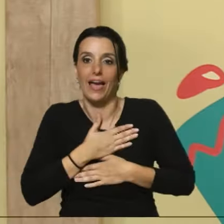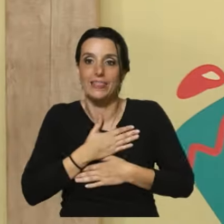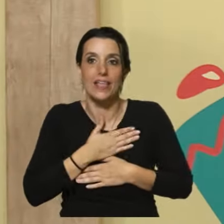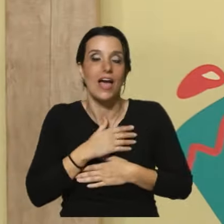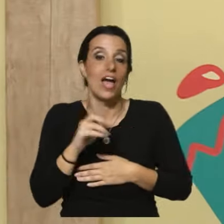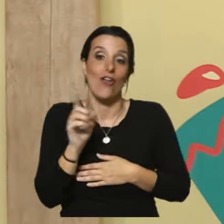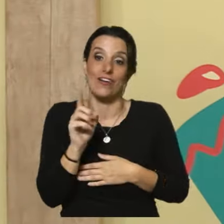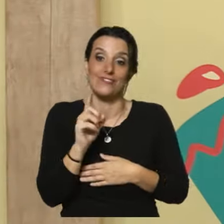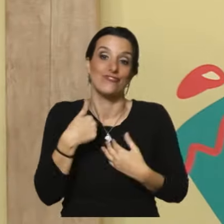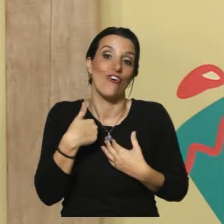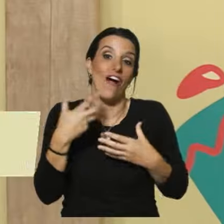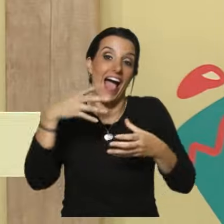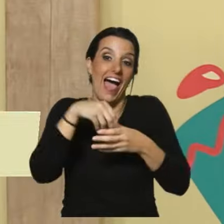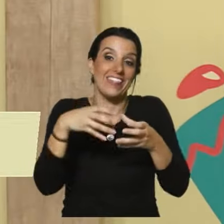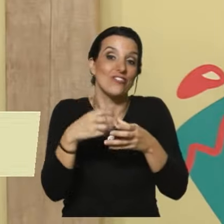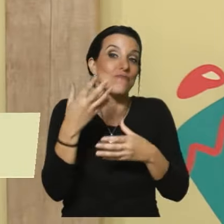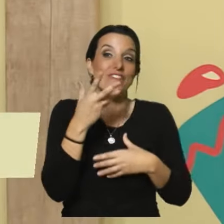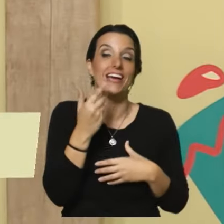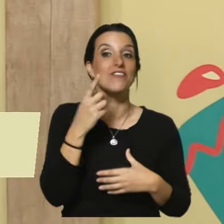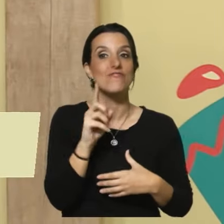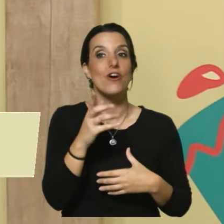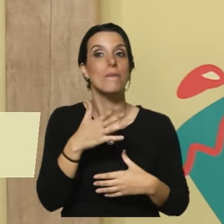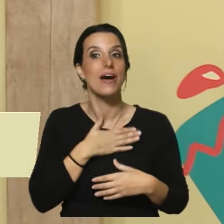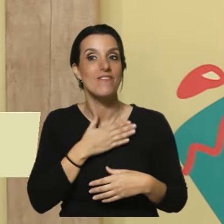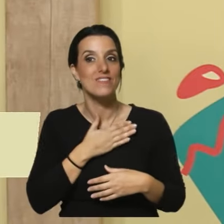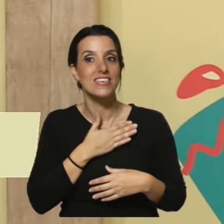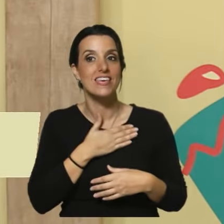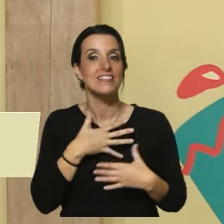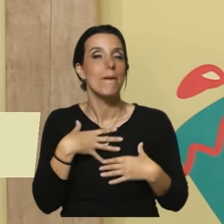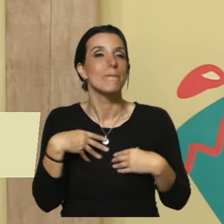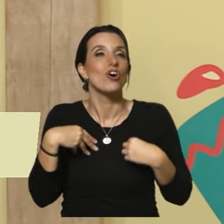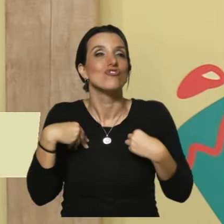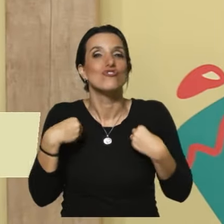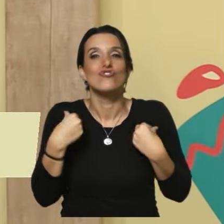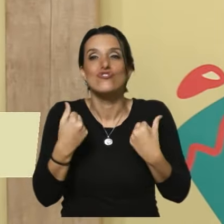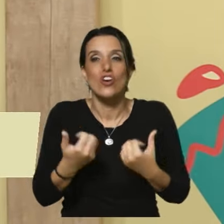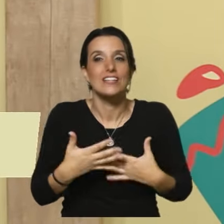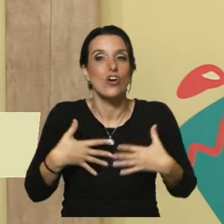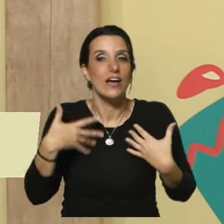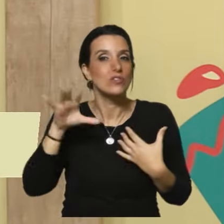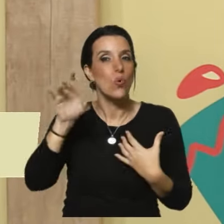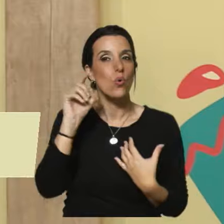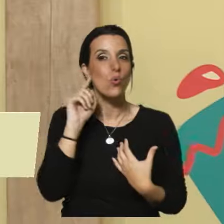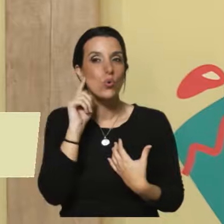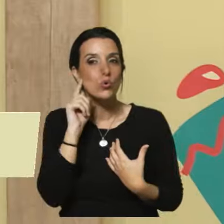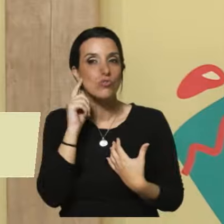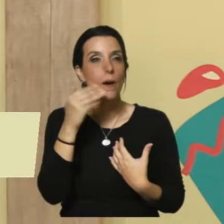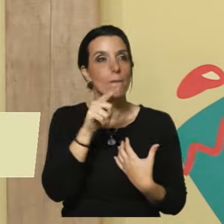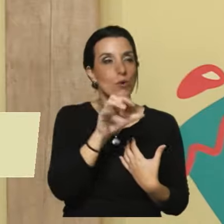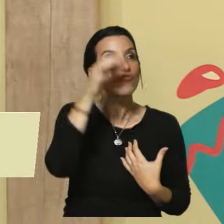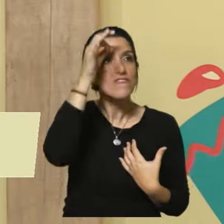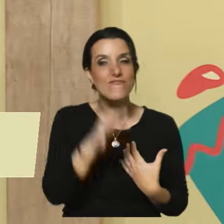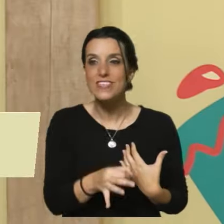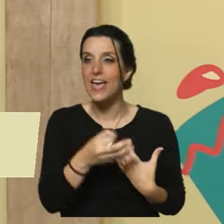no soy objetiva porque soy fan del blues pero para mí que es esa emoción esa garra tú escuchas un blues bien